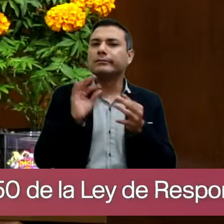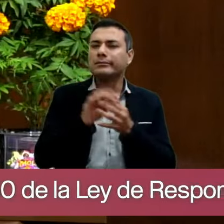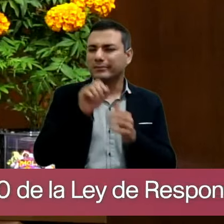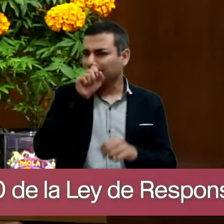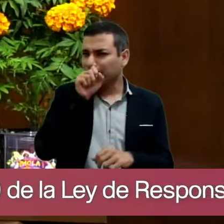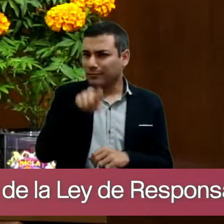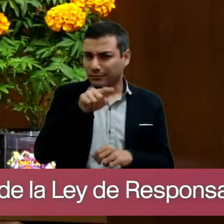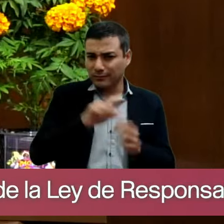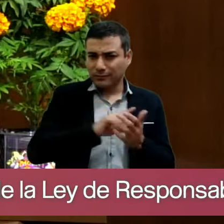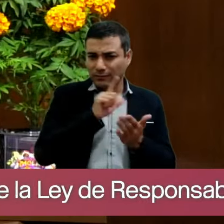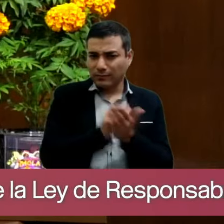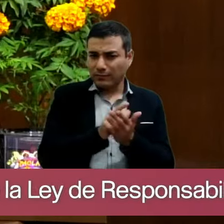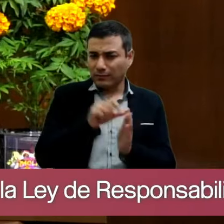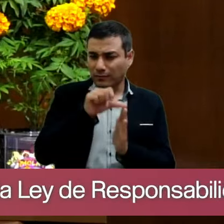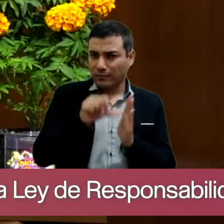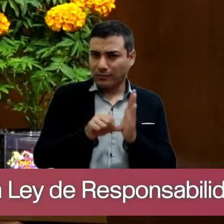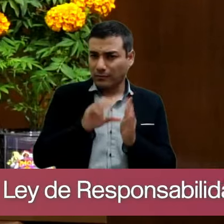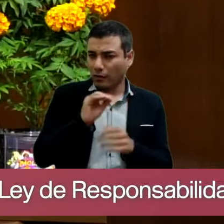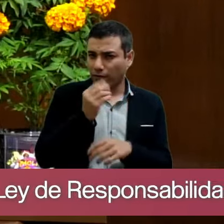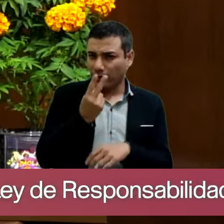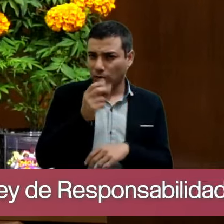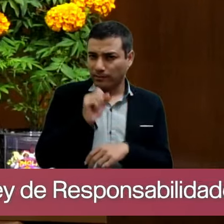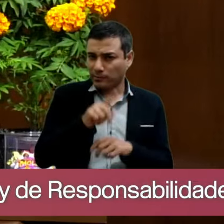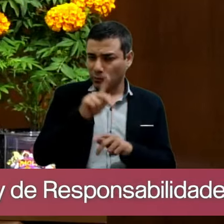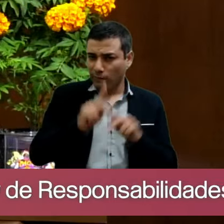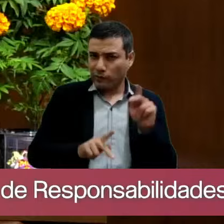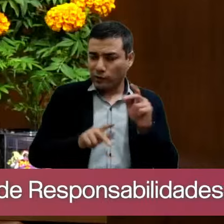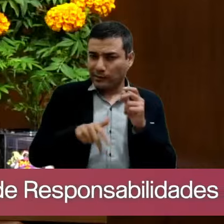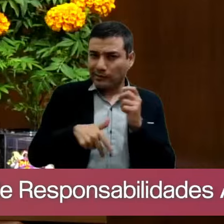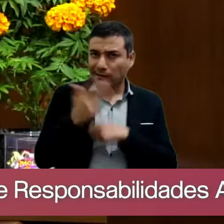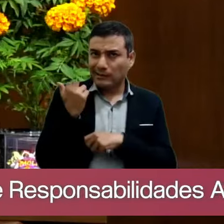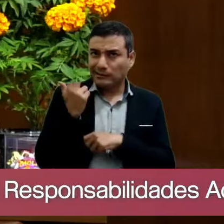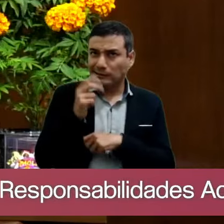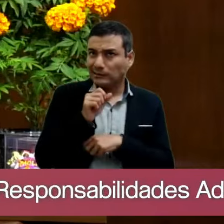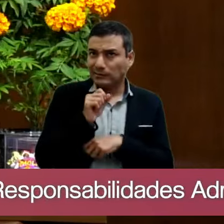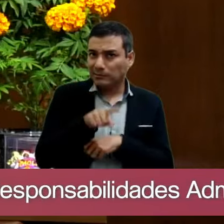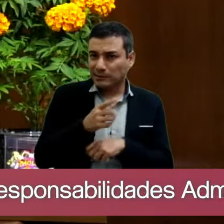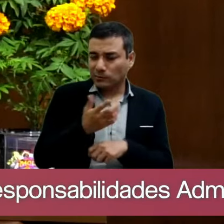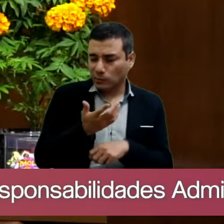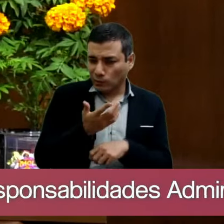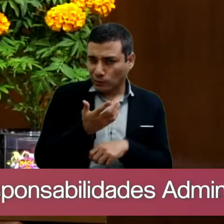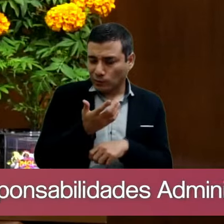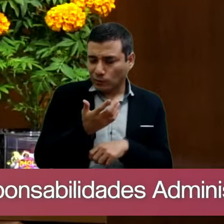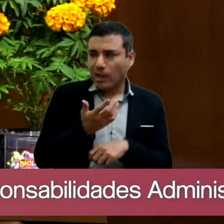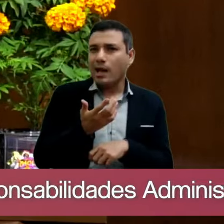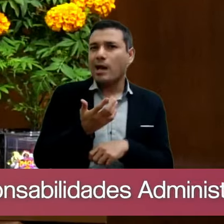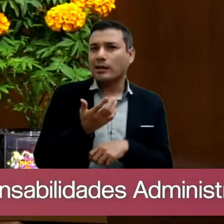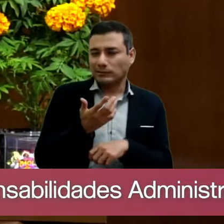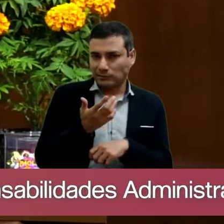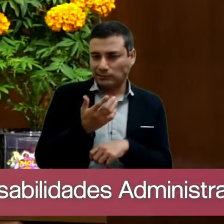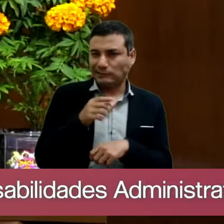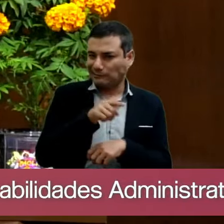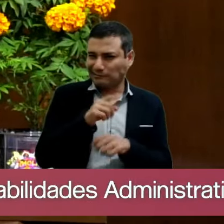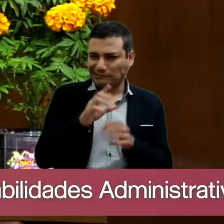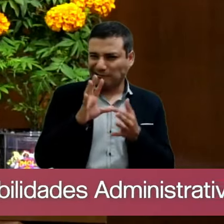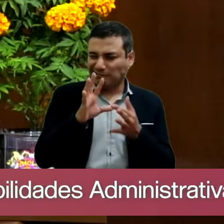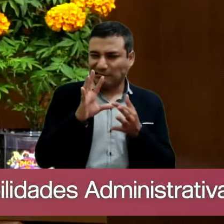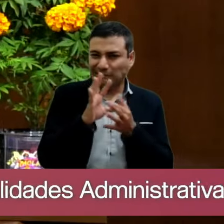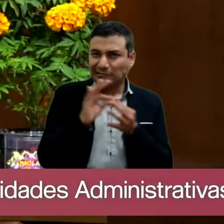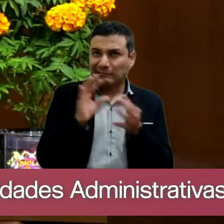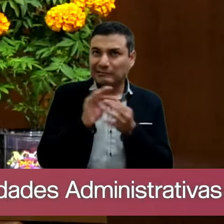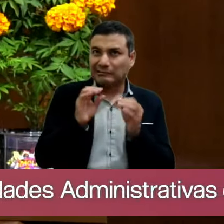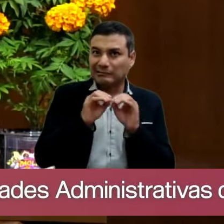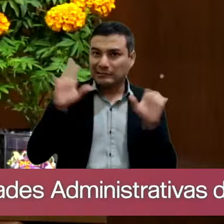su artículo 92, fracción 13, es determinante al señalar que los